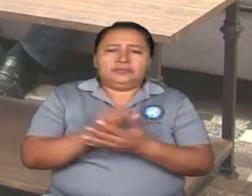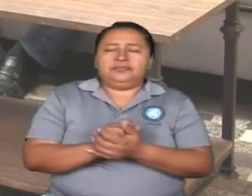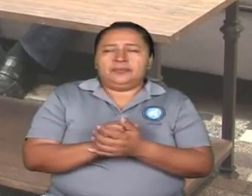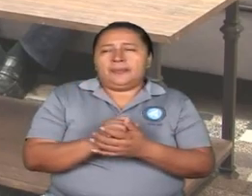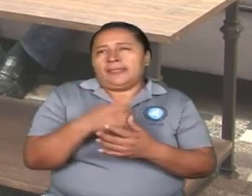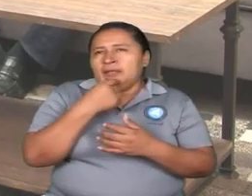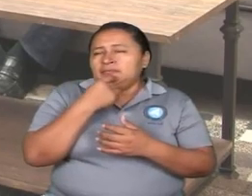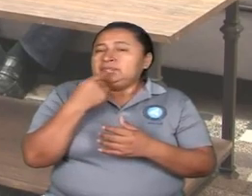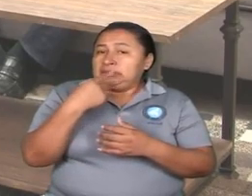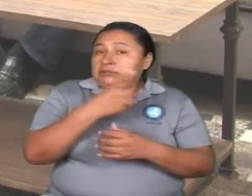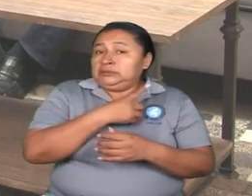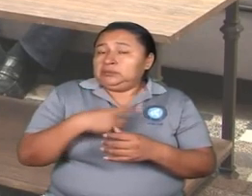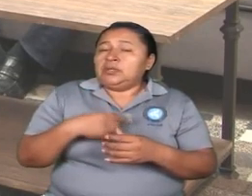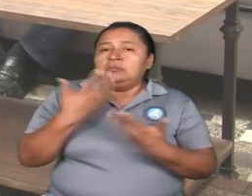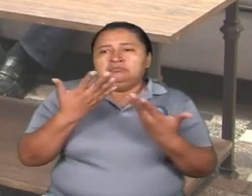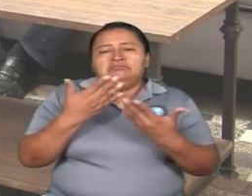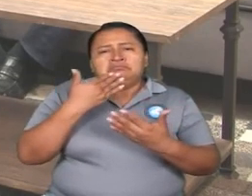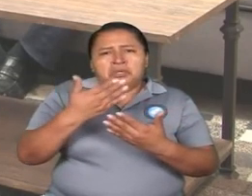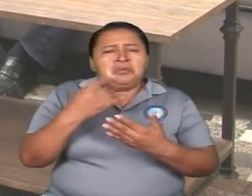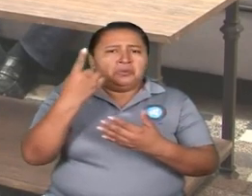una de las características